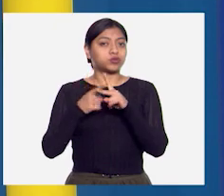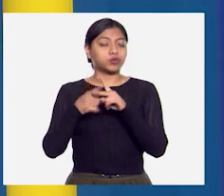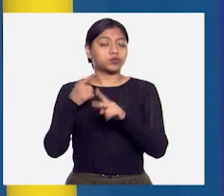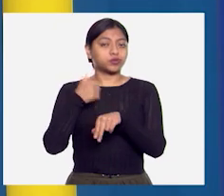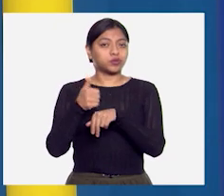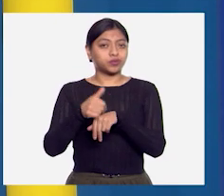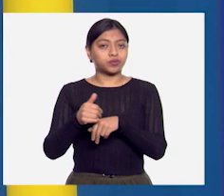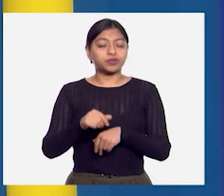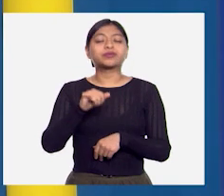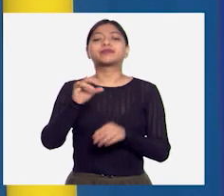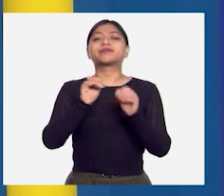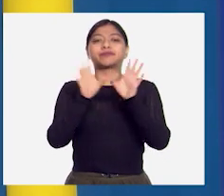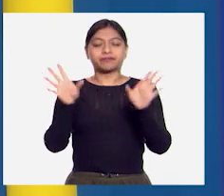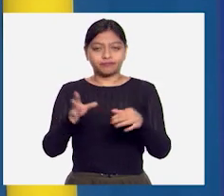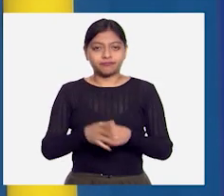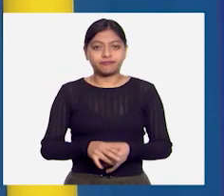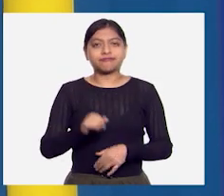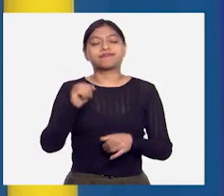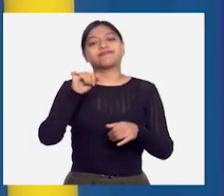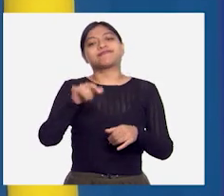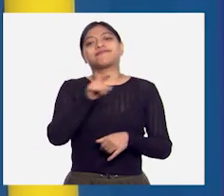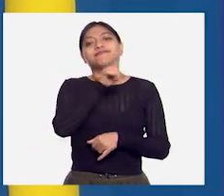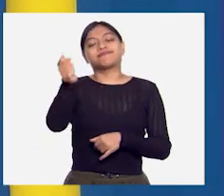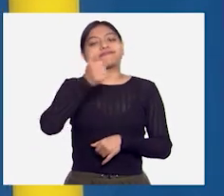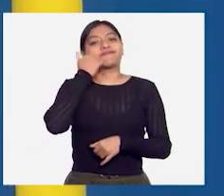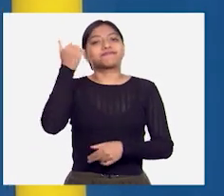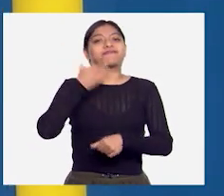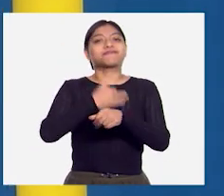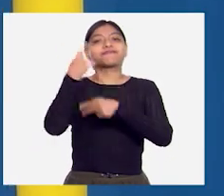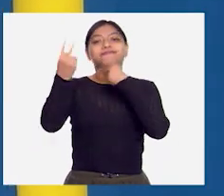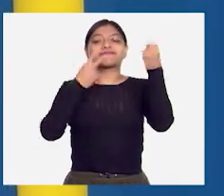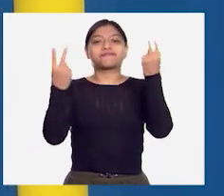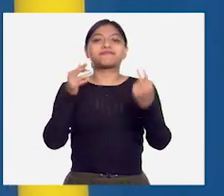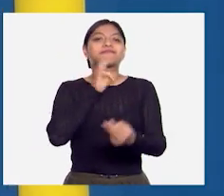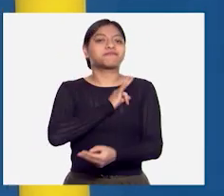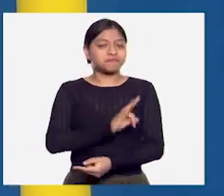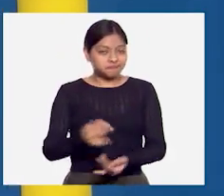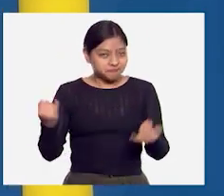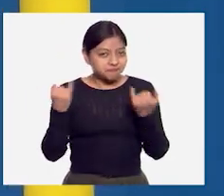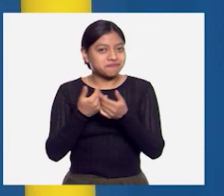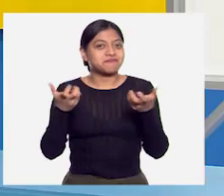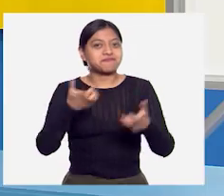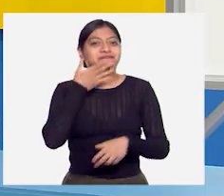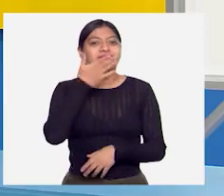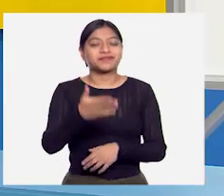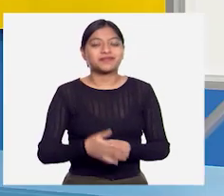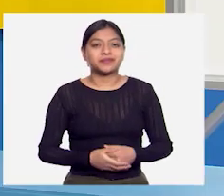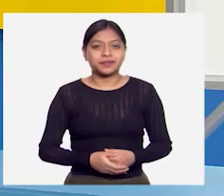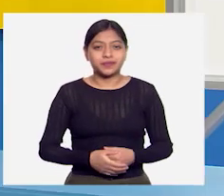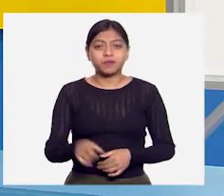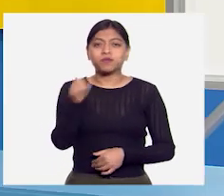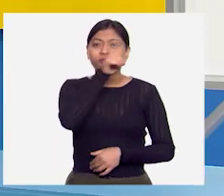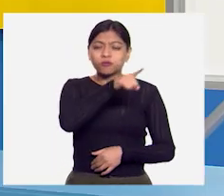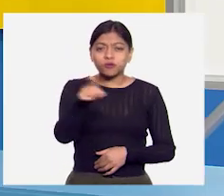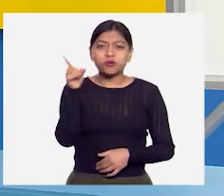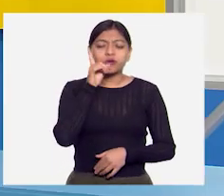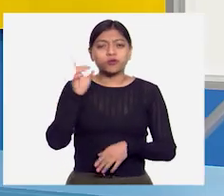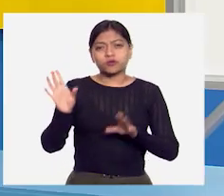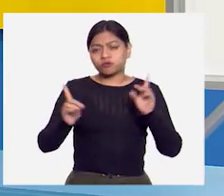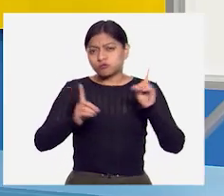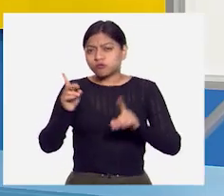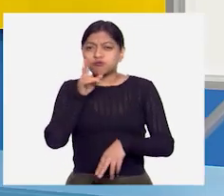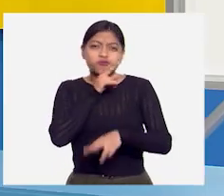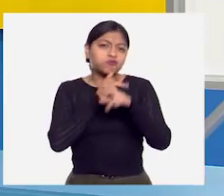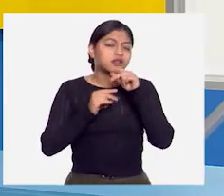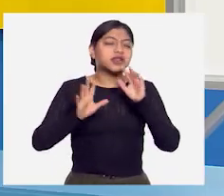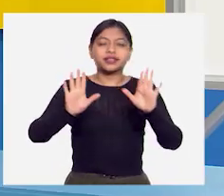entendí, maestra, y estoy segura que los alumnos y alumnas en casa lo están haciendo también muy bien. No tengan pendiente, durante esta